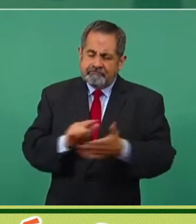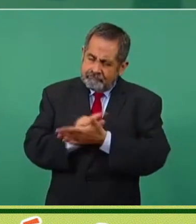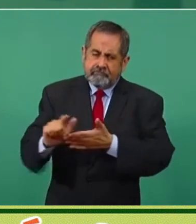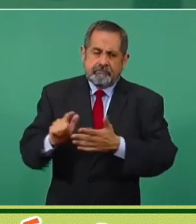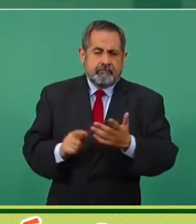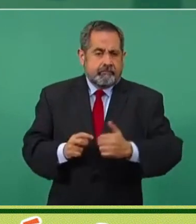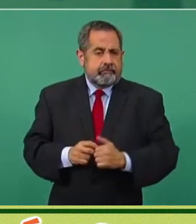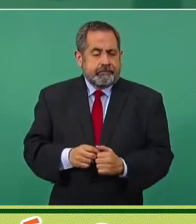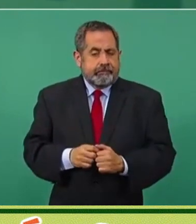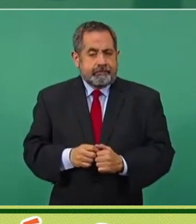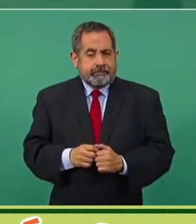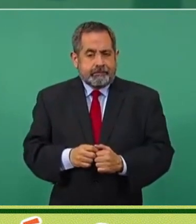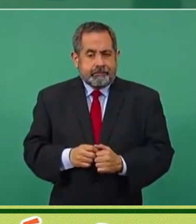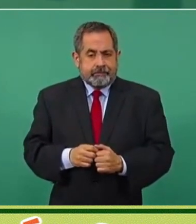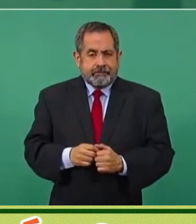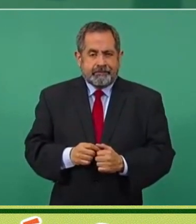Eso